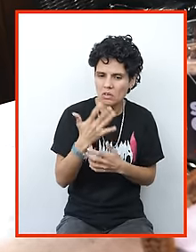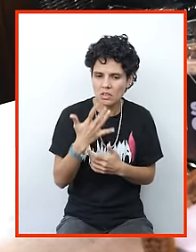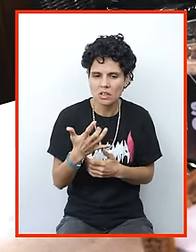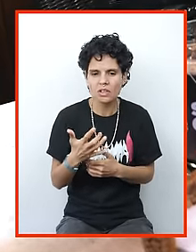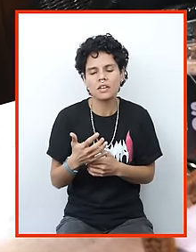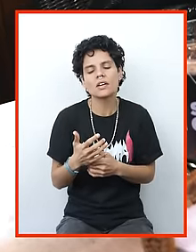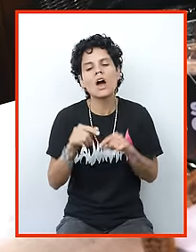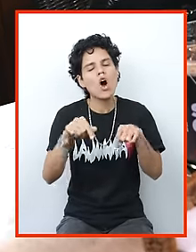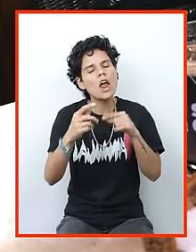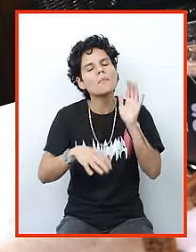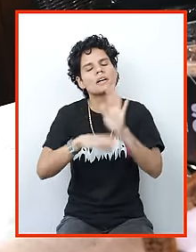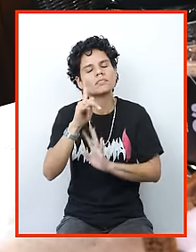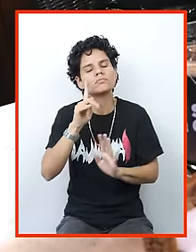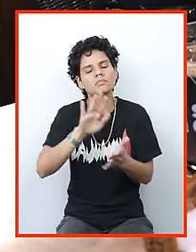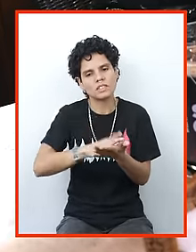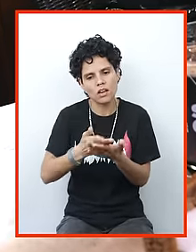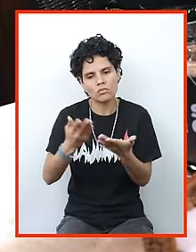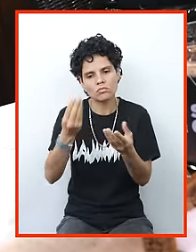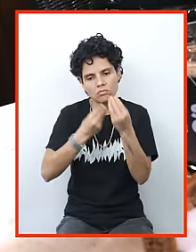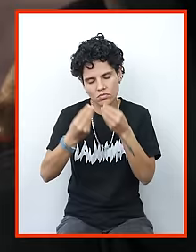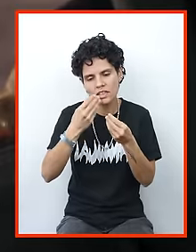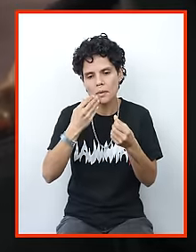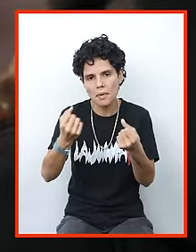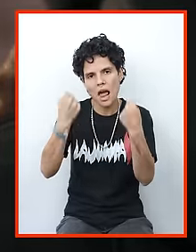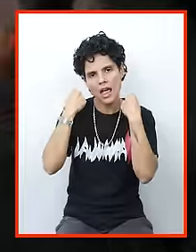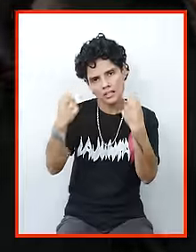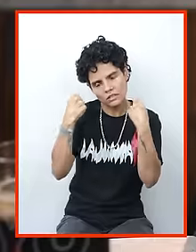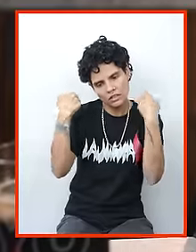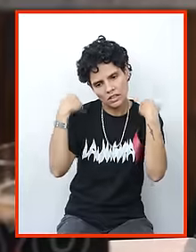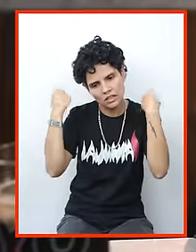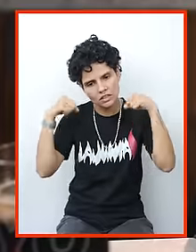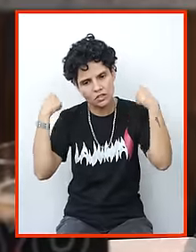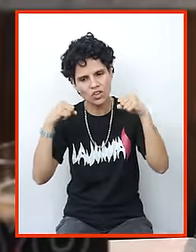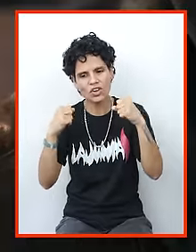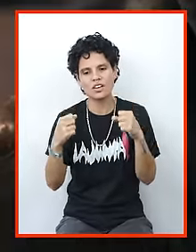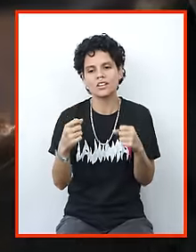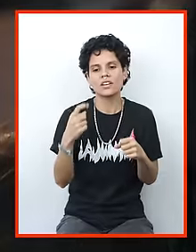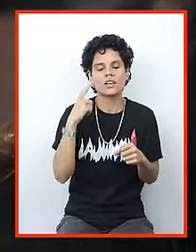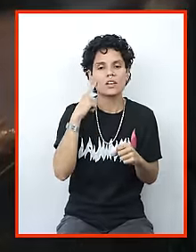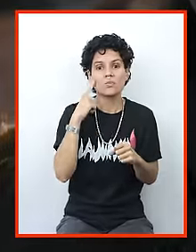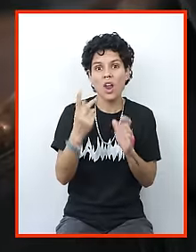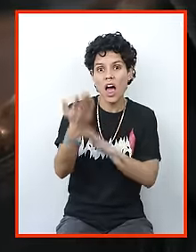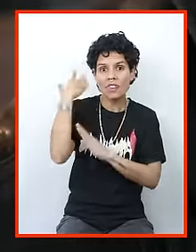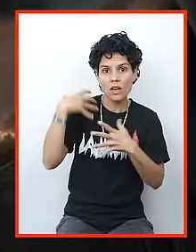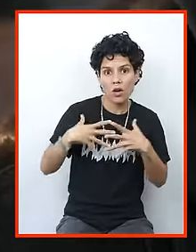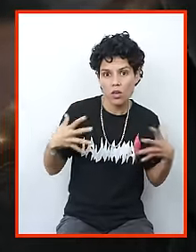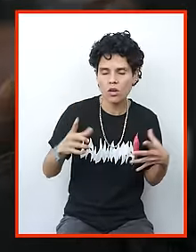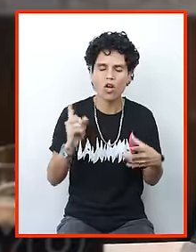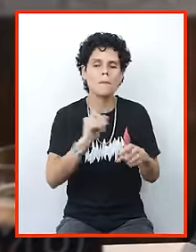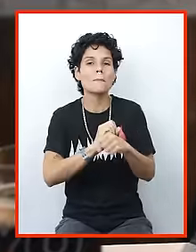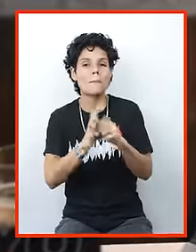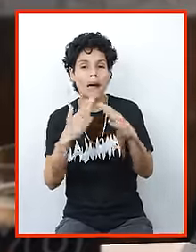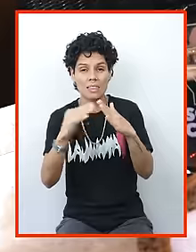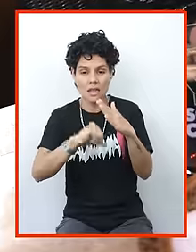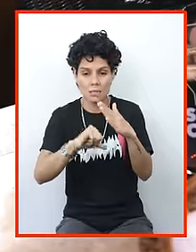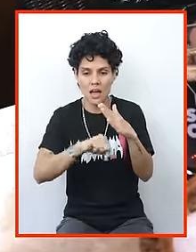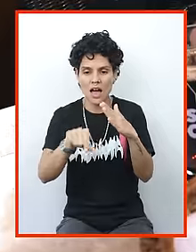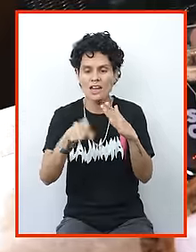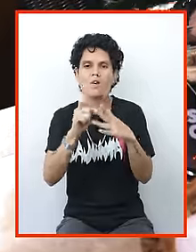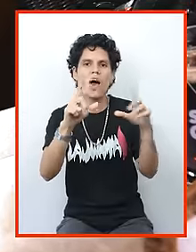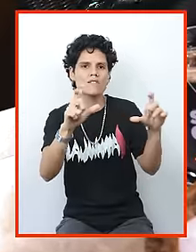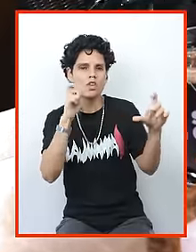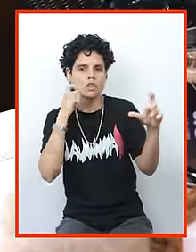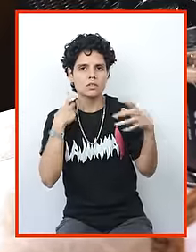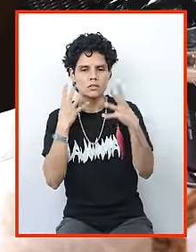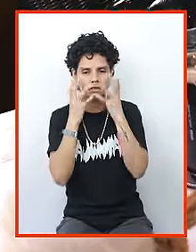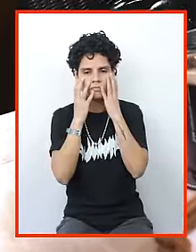cuidáis? No, ahora me estoy cuidando. Estoy intentando comer más sano, hacer ejercicio. ¿Pero fuiste gordo alguna vez? No, pero en pandemia como que subí harto de peso. ¿Cuántos kilos? No sé, pero los